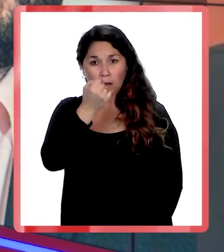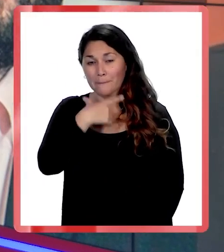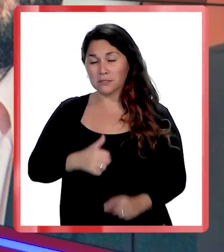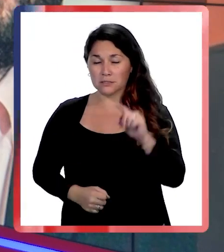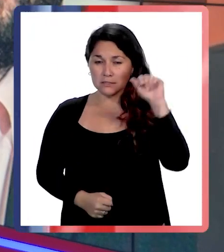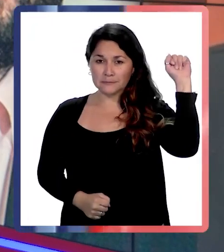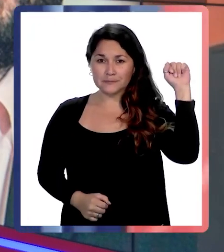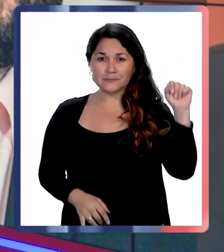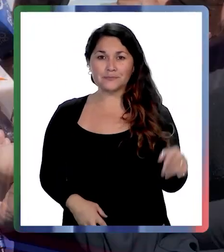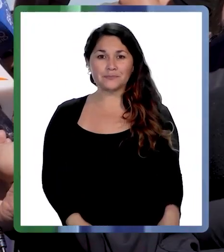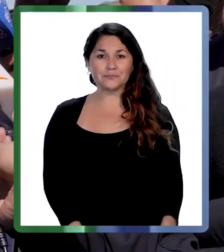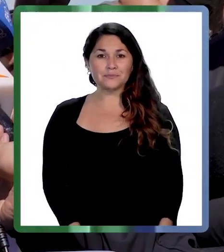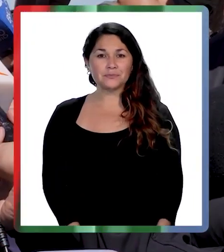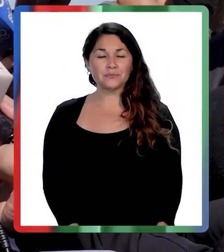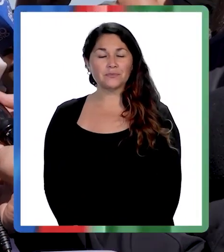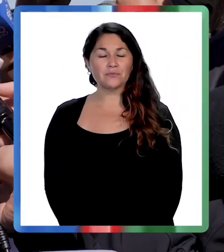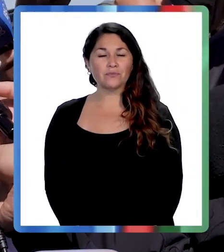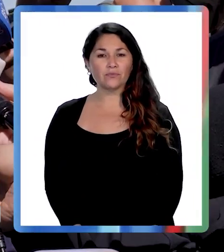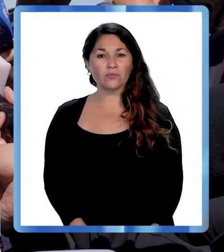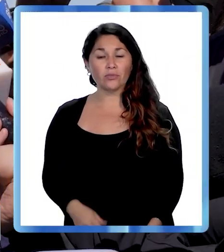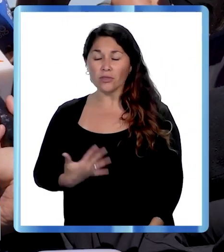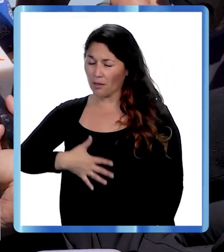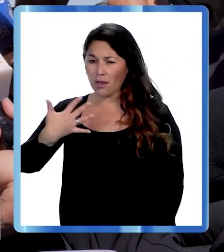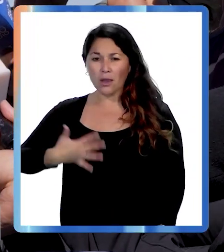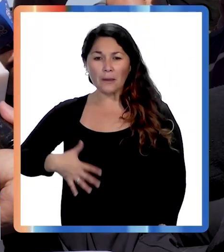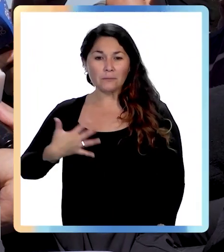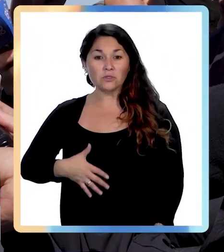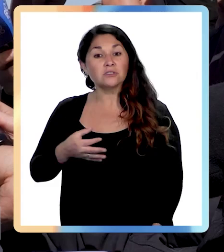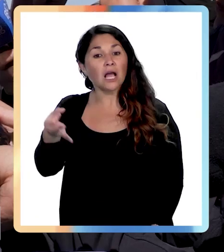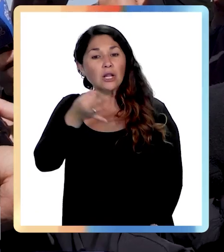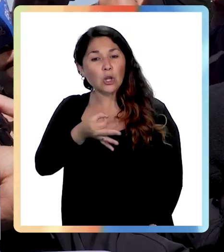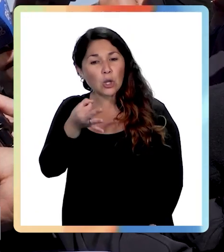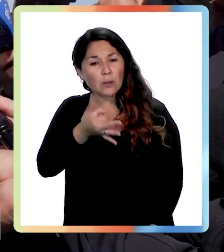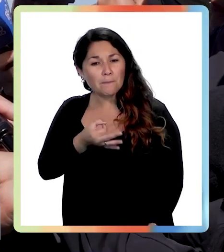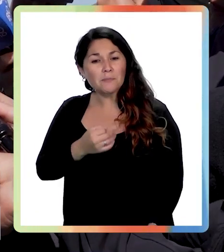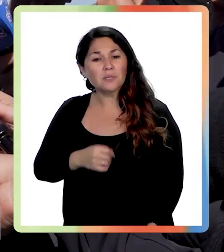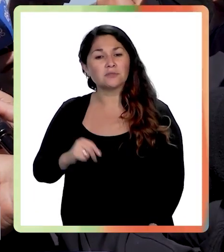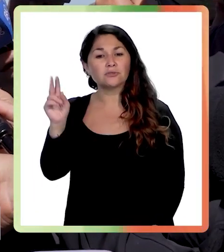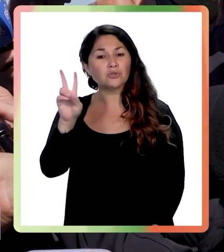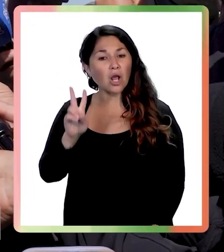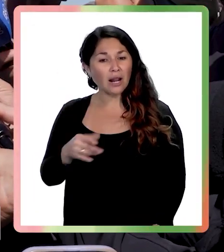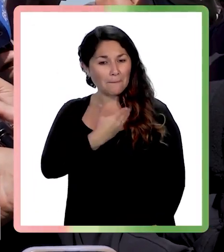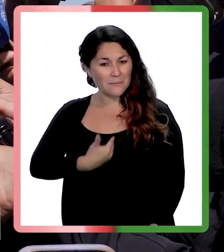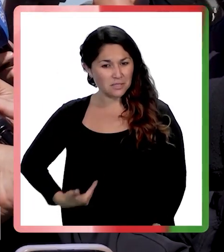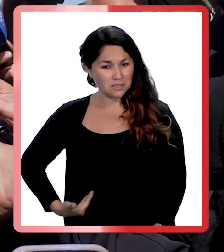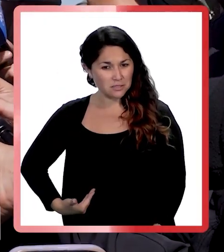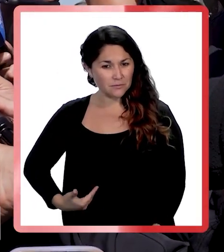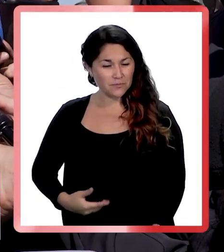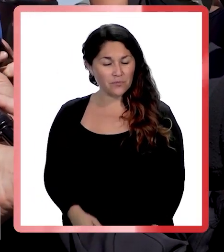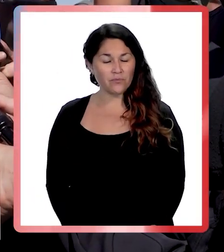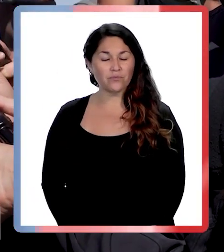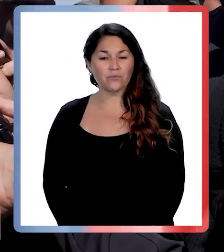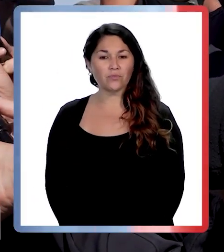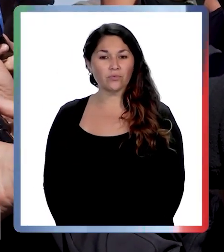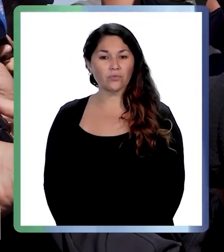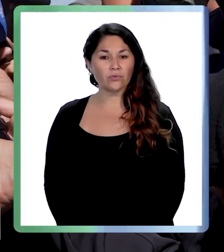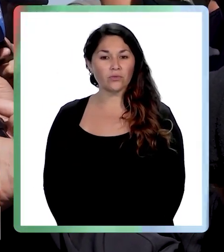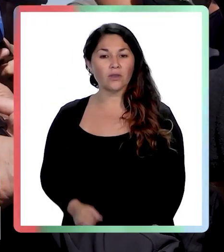del presidente. Me parece importante de las palabras de ayer del presidente Maduro, uno, el reconocimiento de